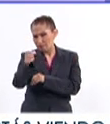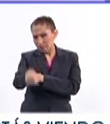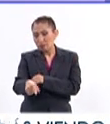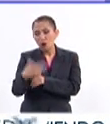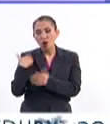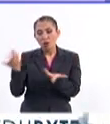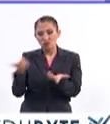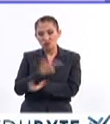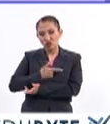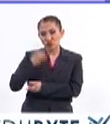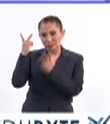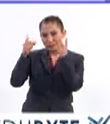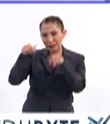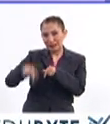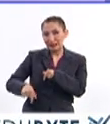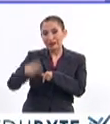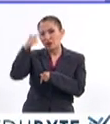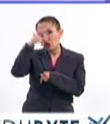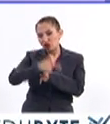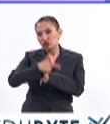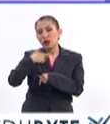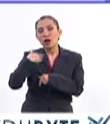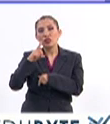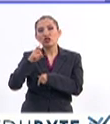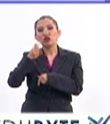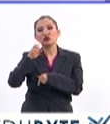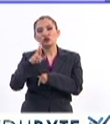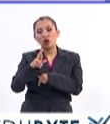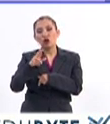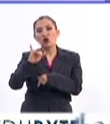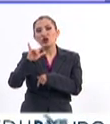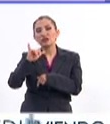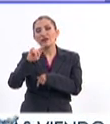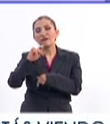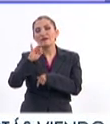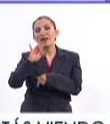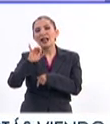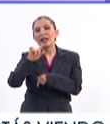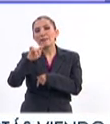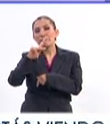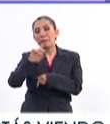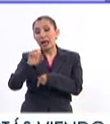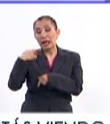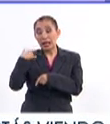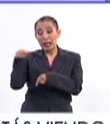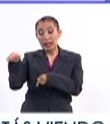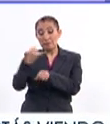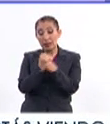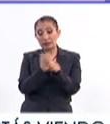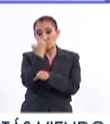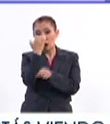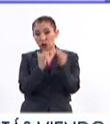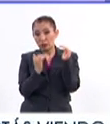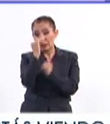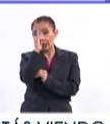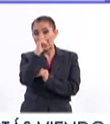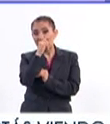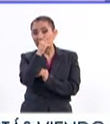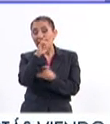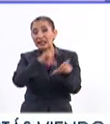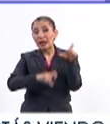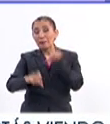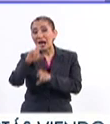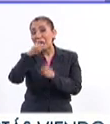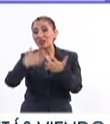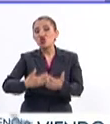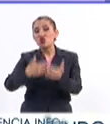tema, me da mucho gusto que nos acompañe esta noche en el estudio el doctor José Felipe Sánchez Minero. Él es investigador de la Escuela Superior de Ingeniería Química